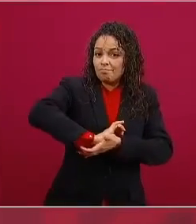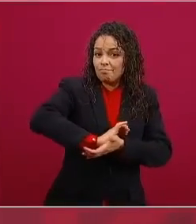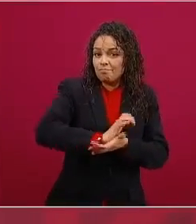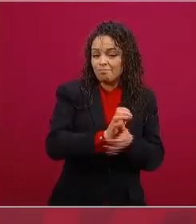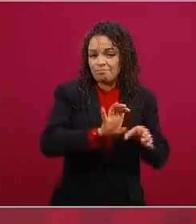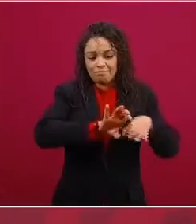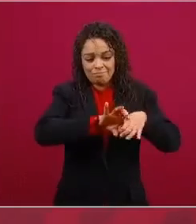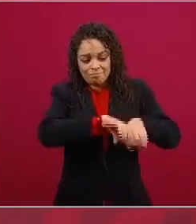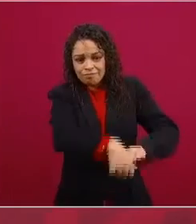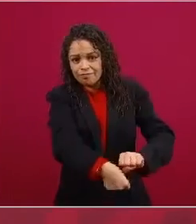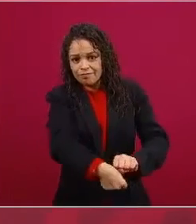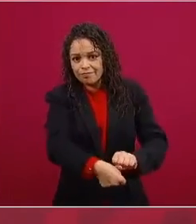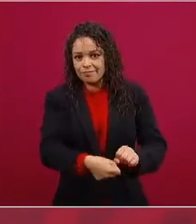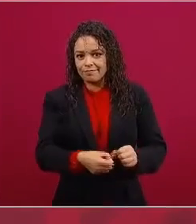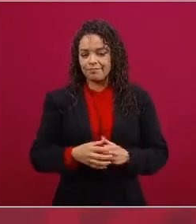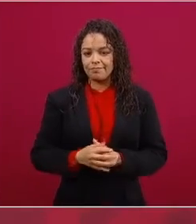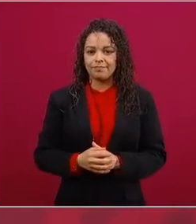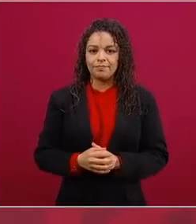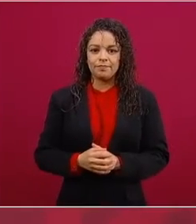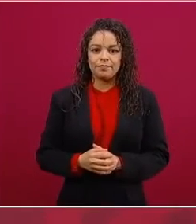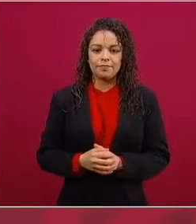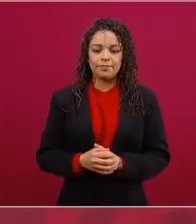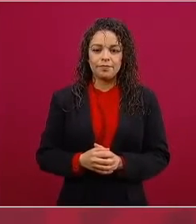y el